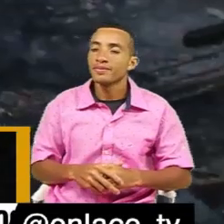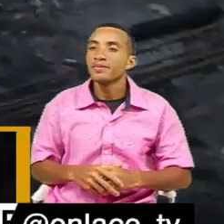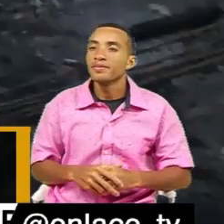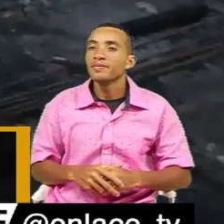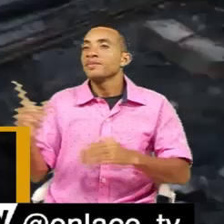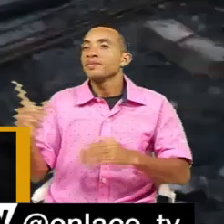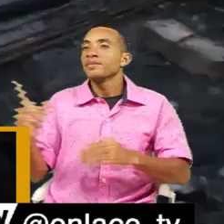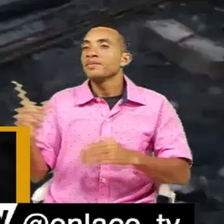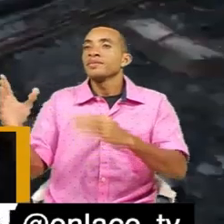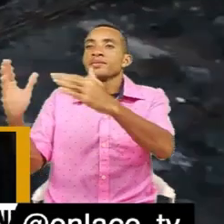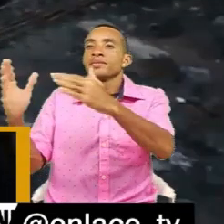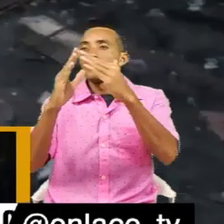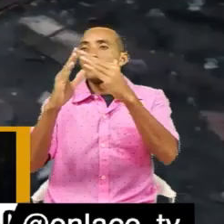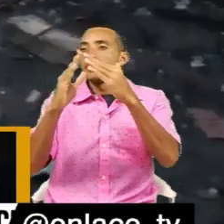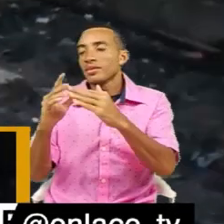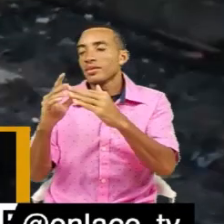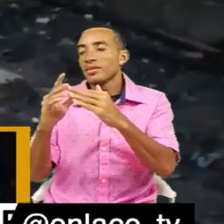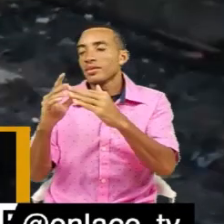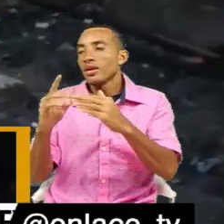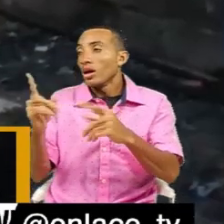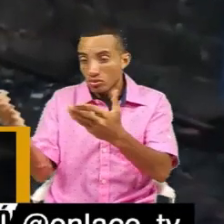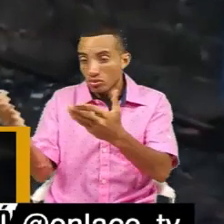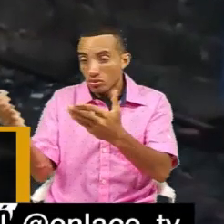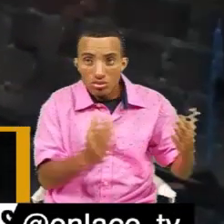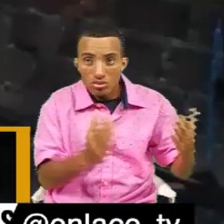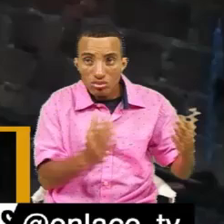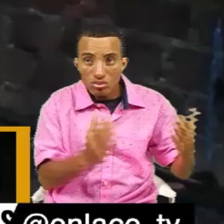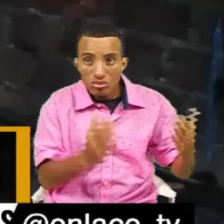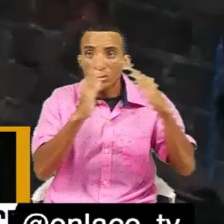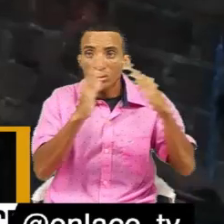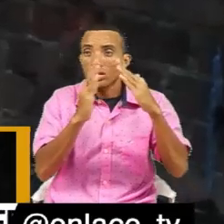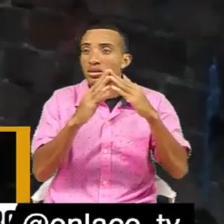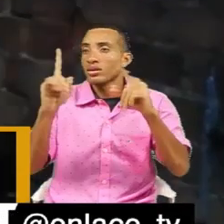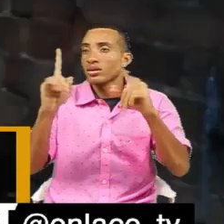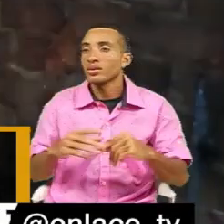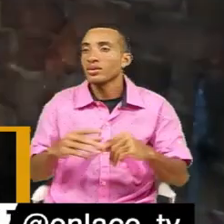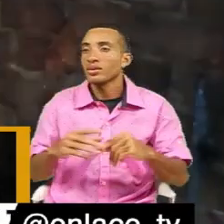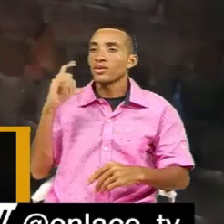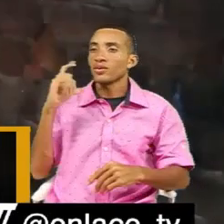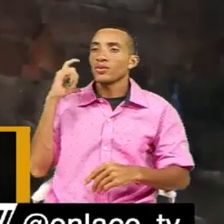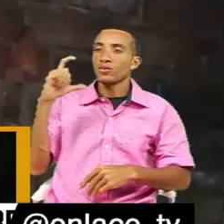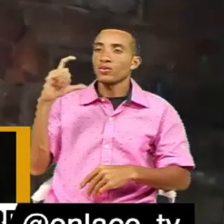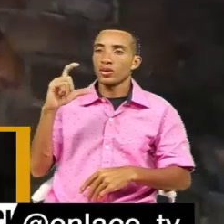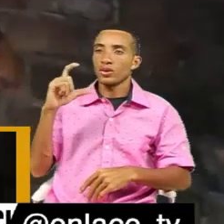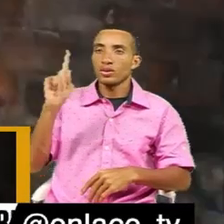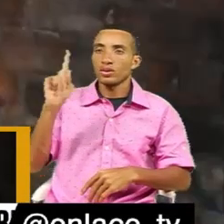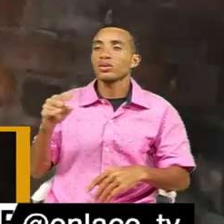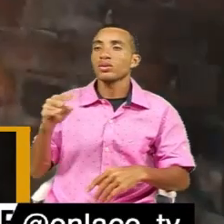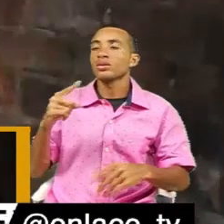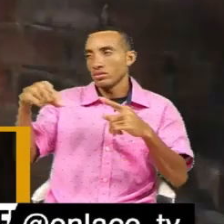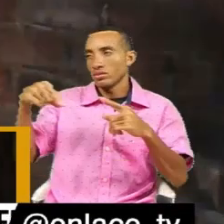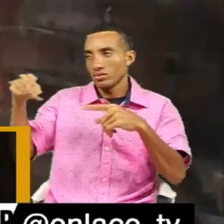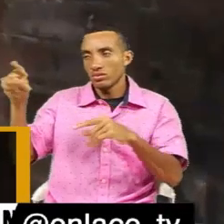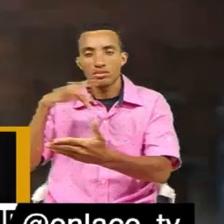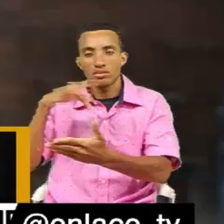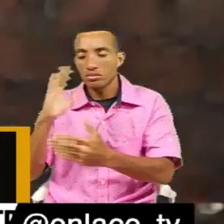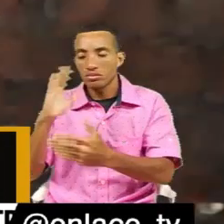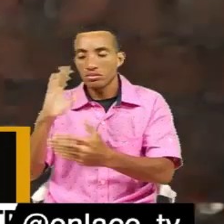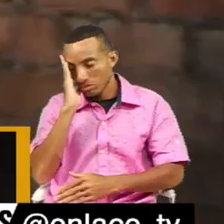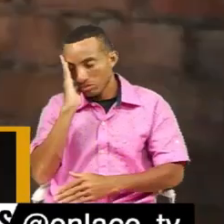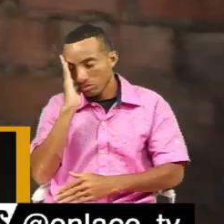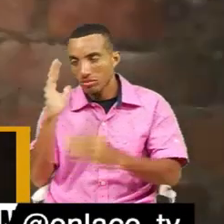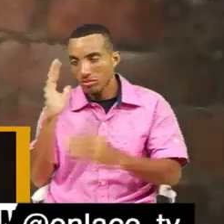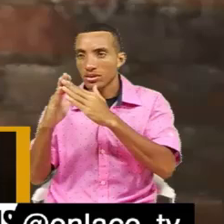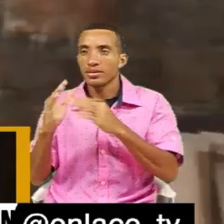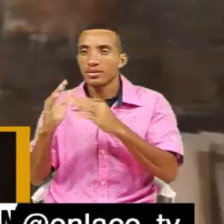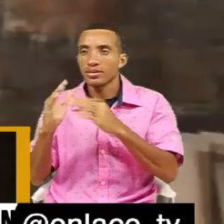me han dicho pues que me han posada en las casas de ellos, pero también un cuñado me dijo que podía ir a quedarme allá en la casa de él.